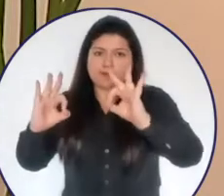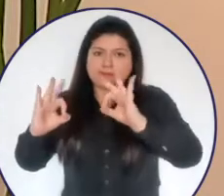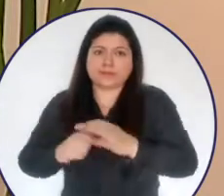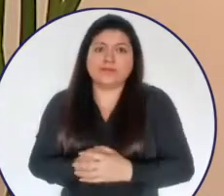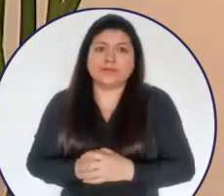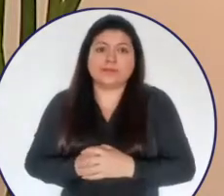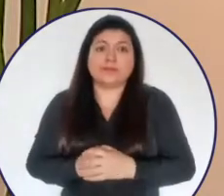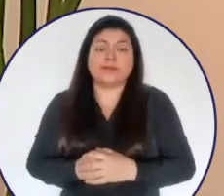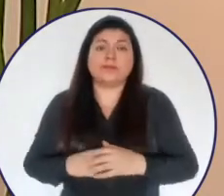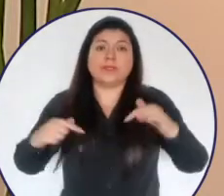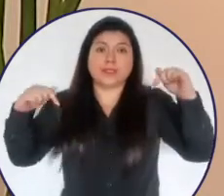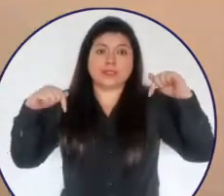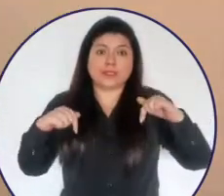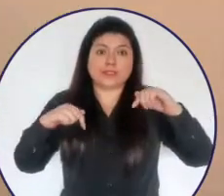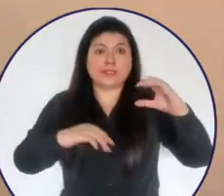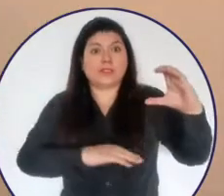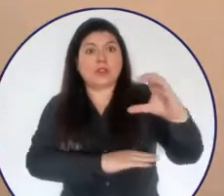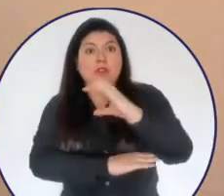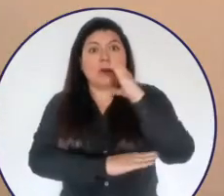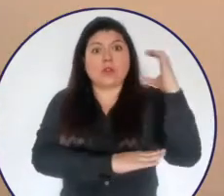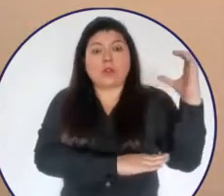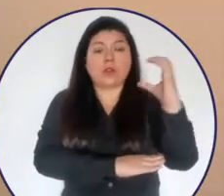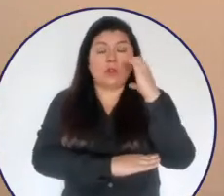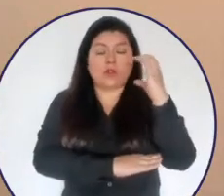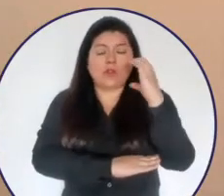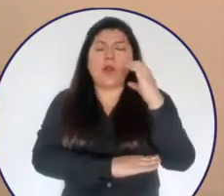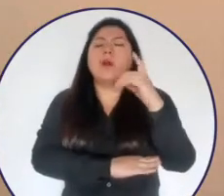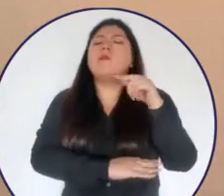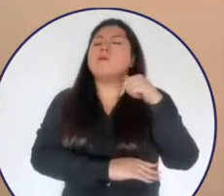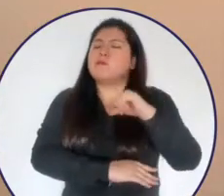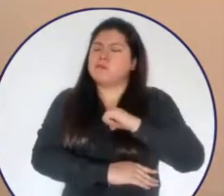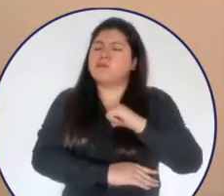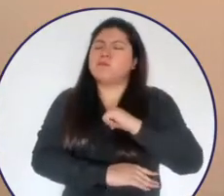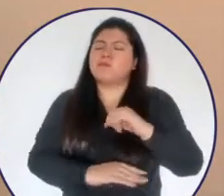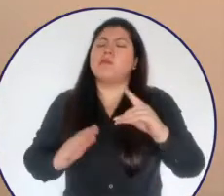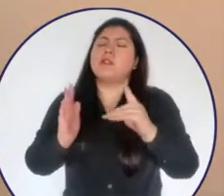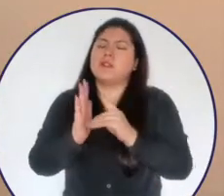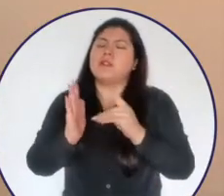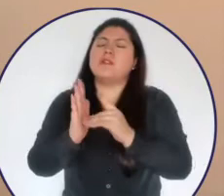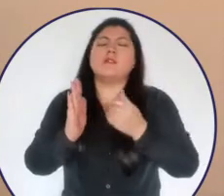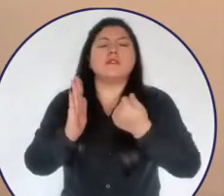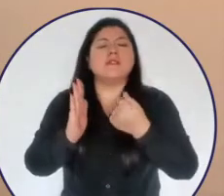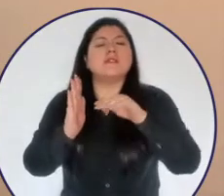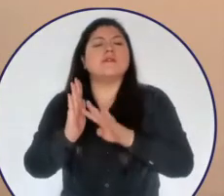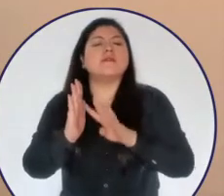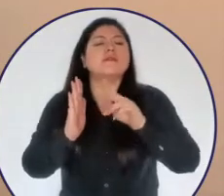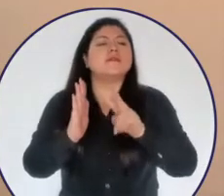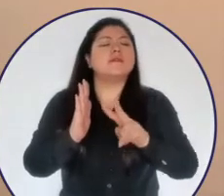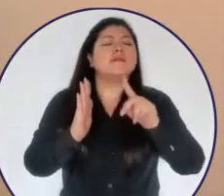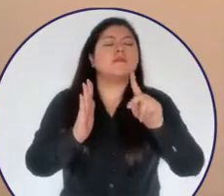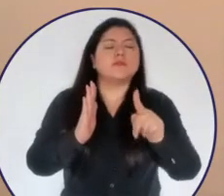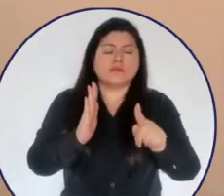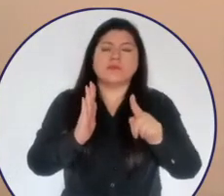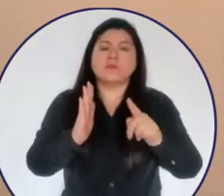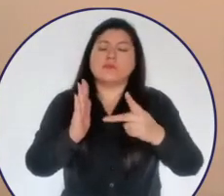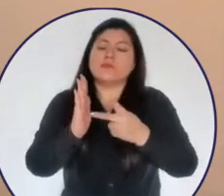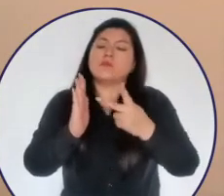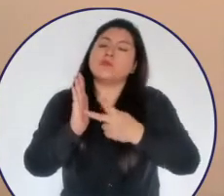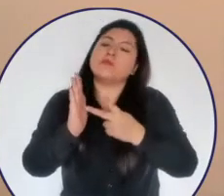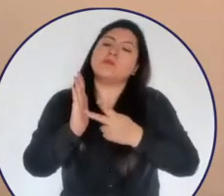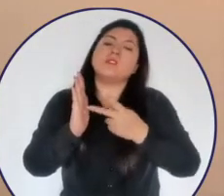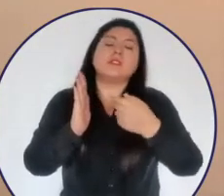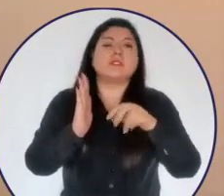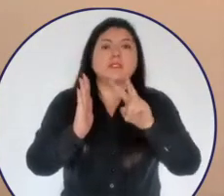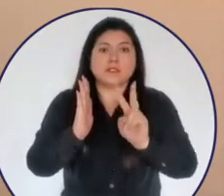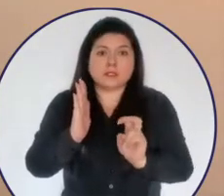de calidad. En Colombia contamos con el decreto 1421 de 2017, por